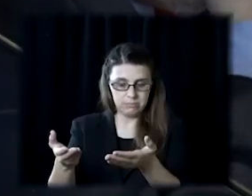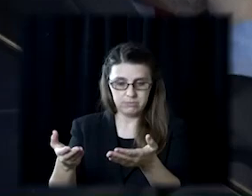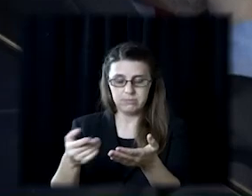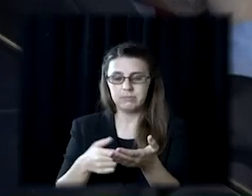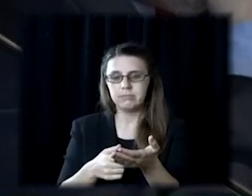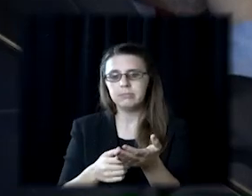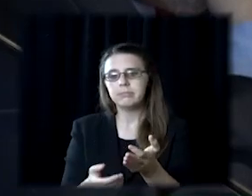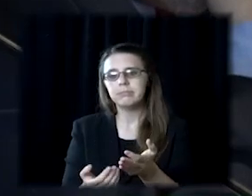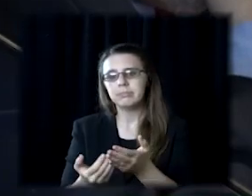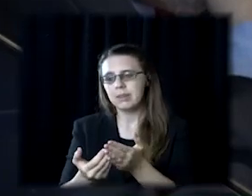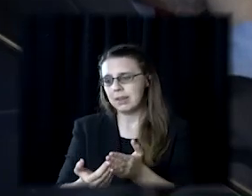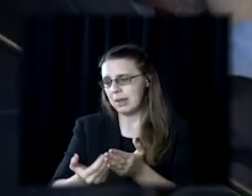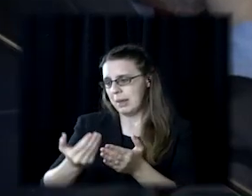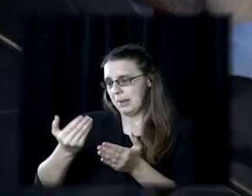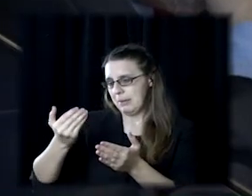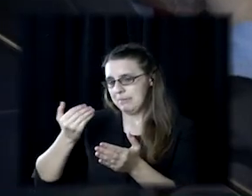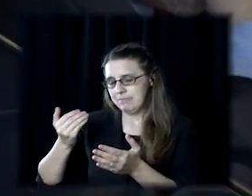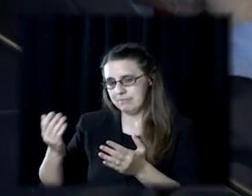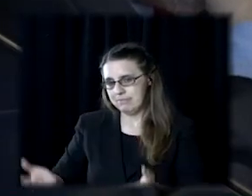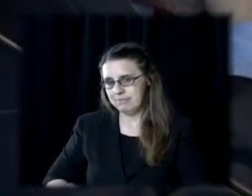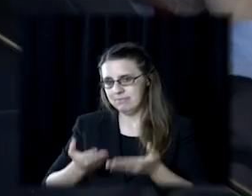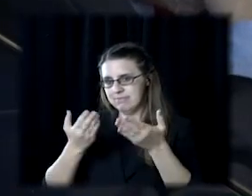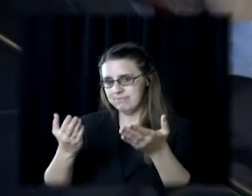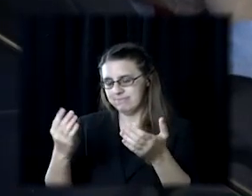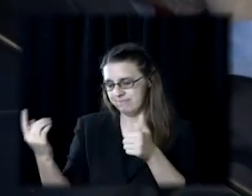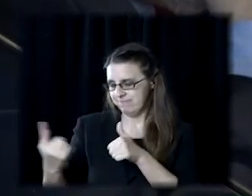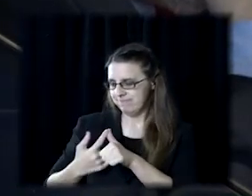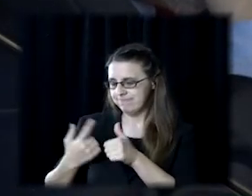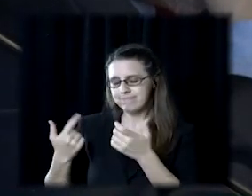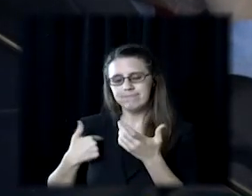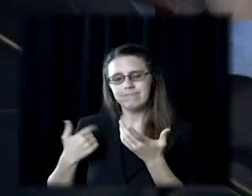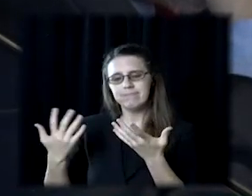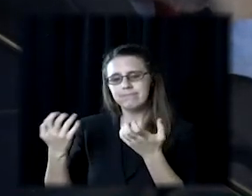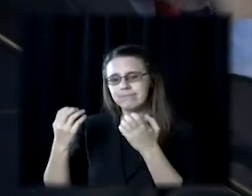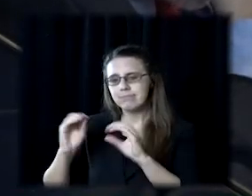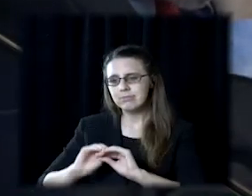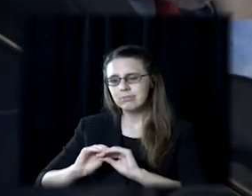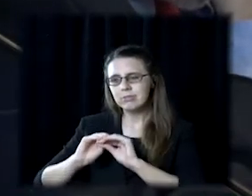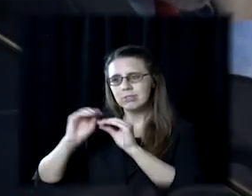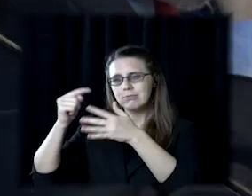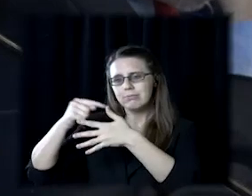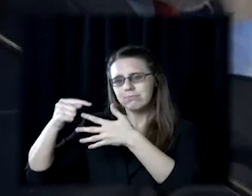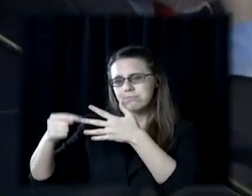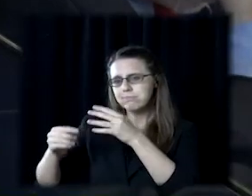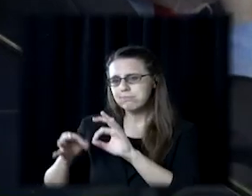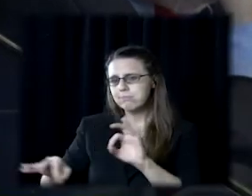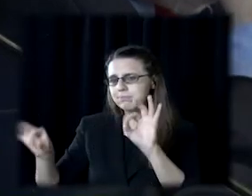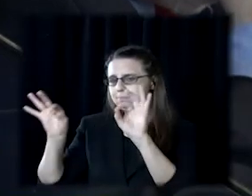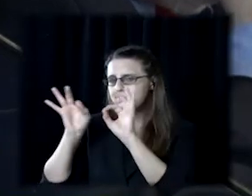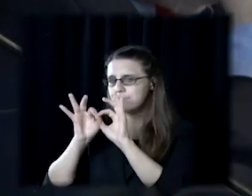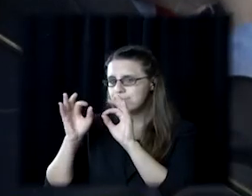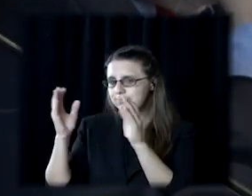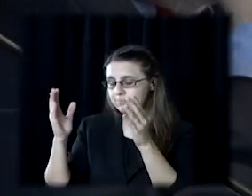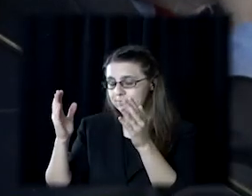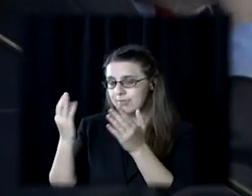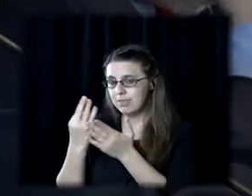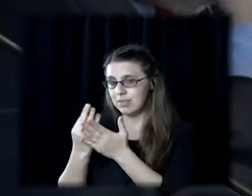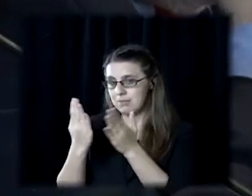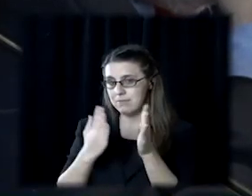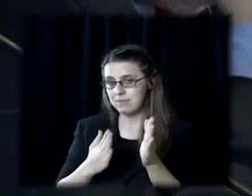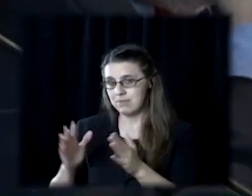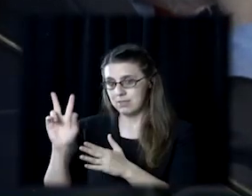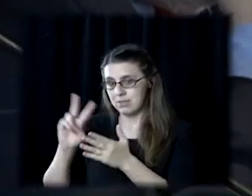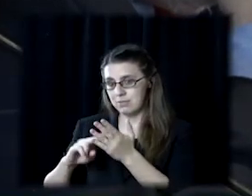Antes de presentar el plan fiscal revisado del Gobierno, me gustaría resaltar algunos de los logros claves desde que se certificó el plan fiscal de octubre de